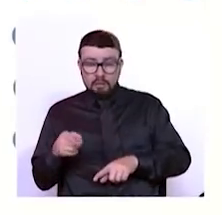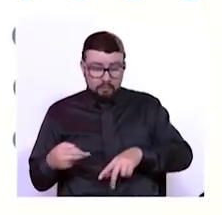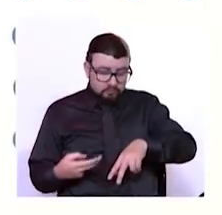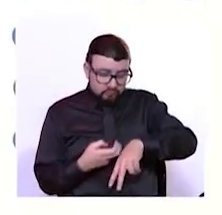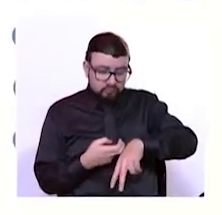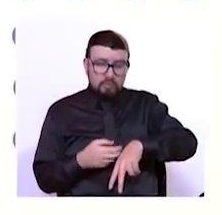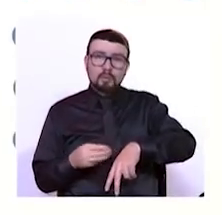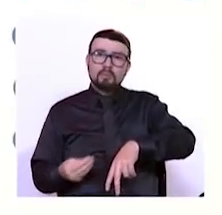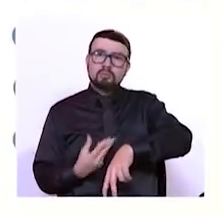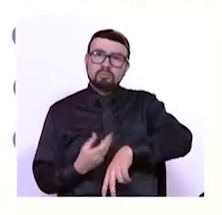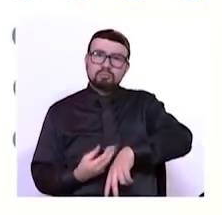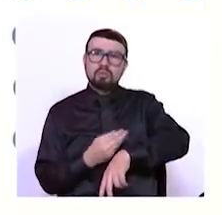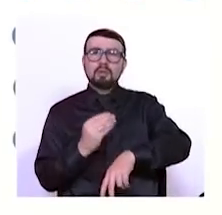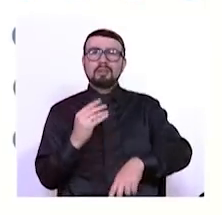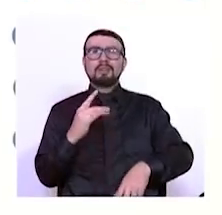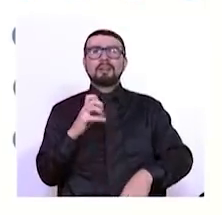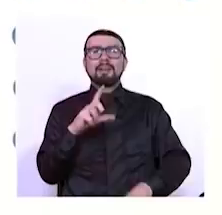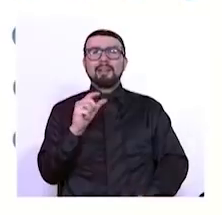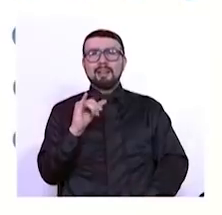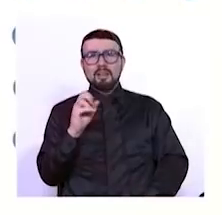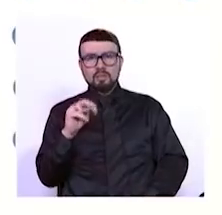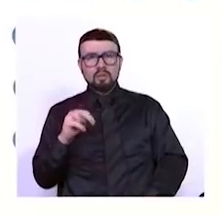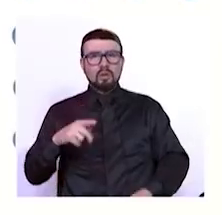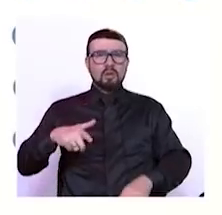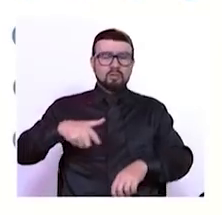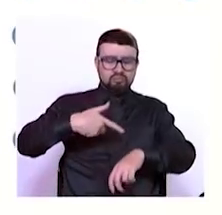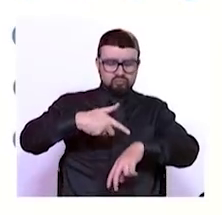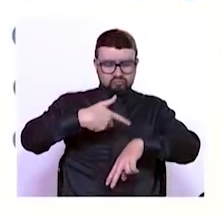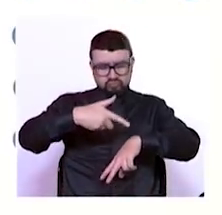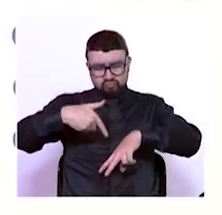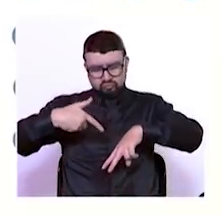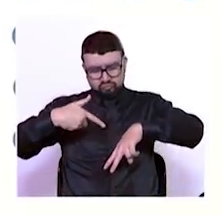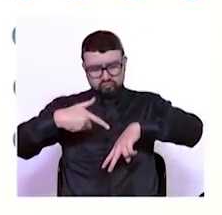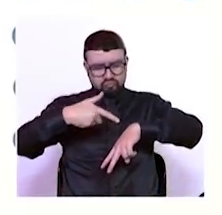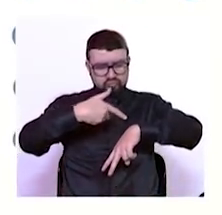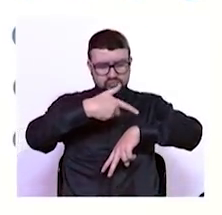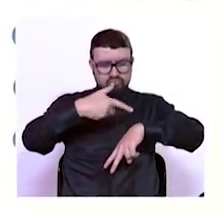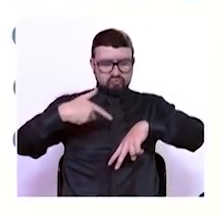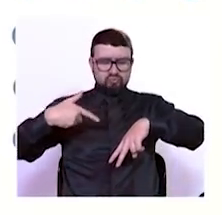quelaciones, la utilización de los rayos a nivel de la